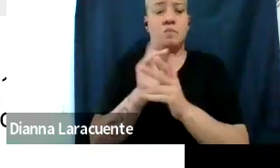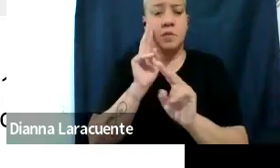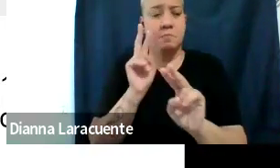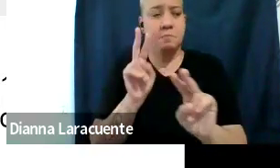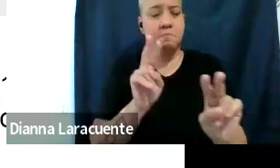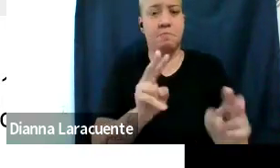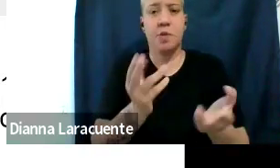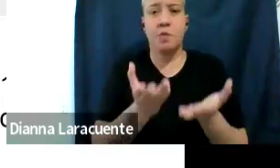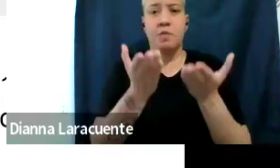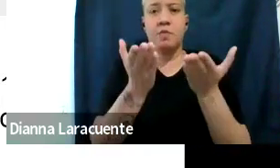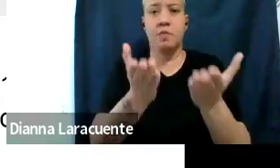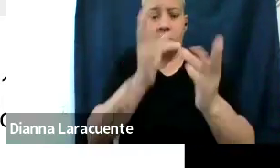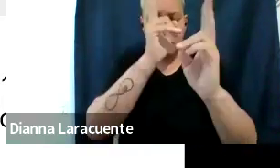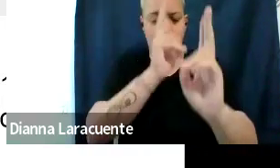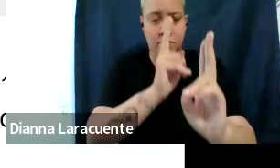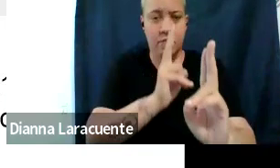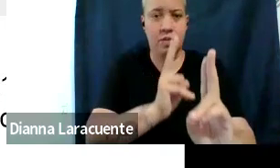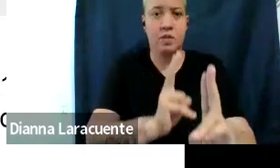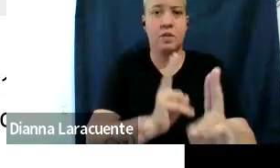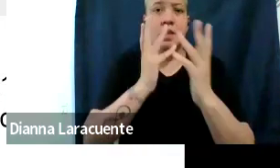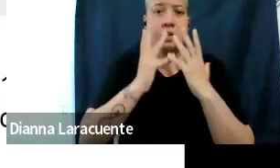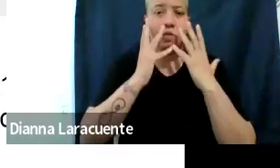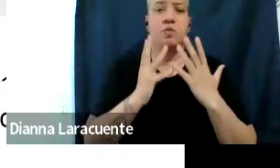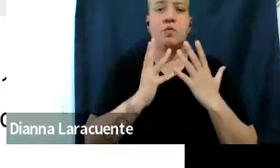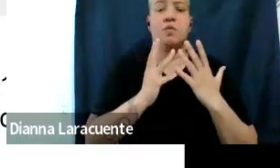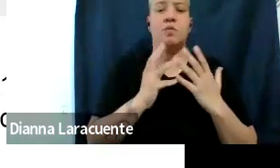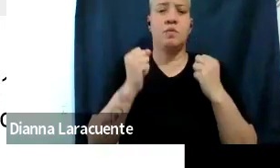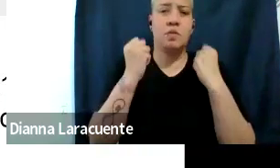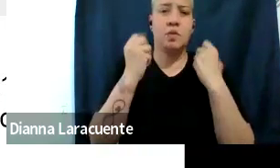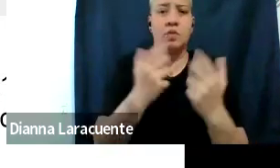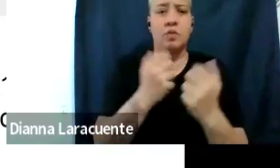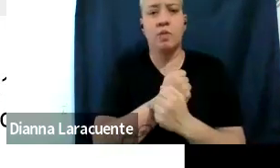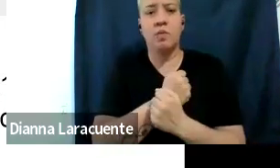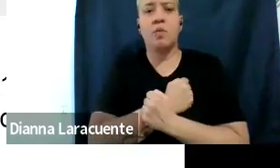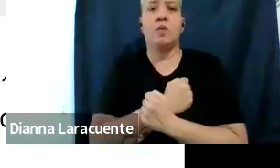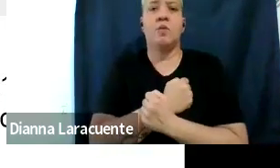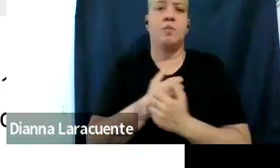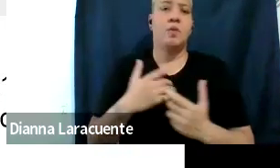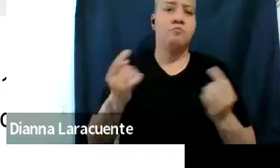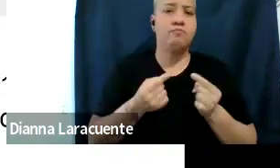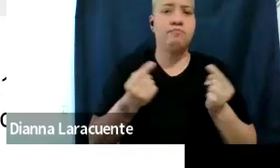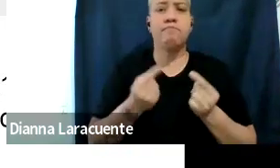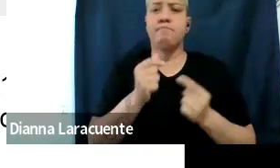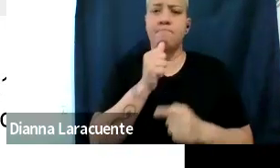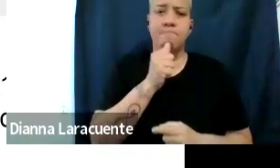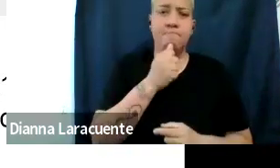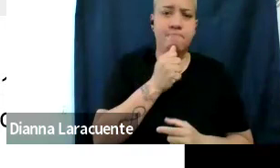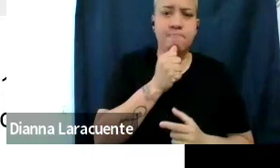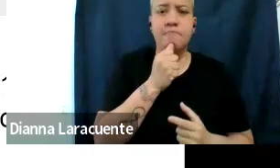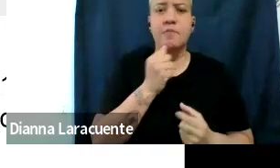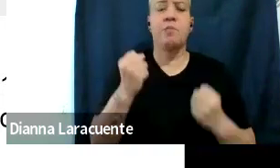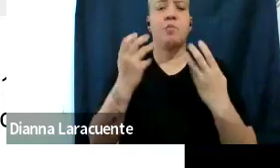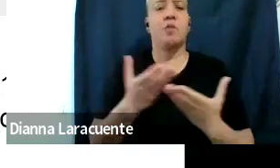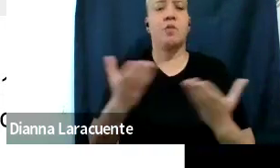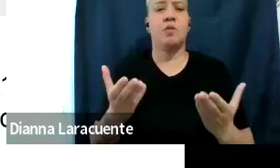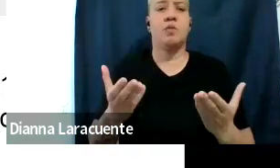y ofrecieron el homenaje de su tristeza. Cuánta amor, cuánta unción, cuánta pena y cuántas cosas. No se agotó la congoja